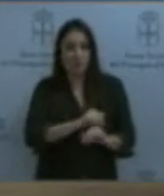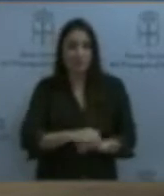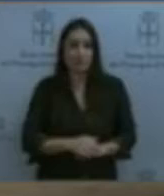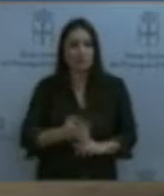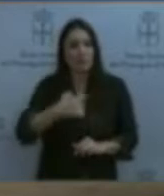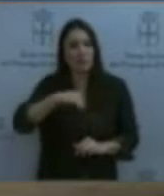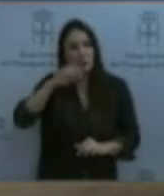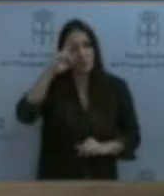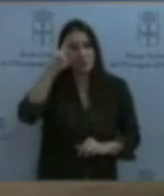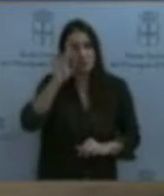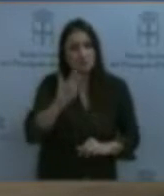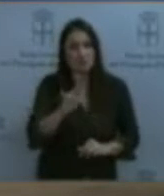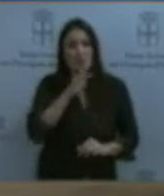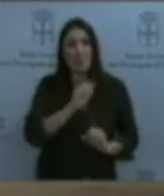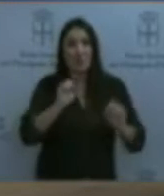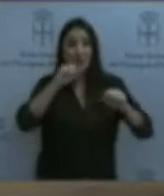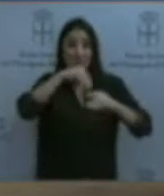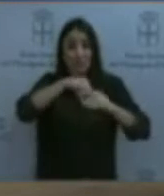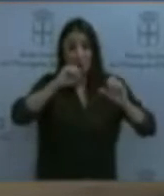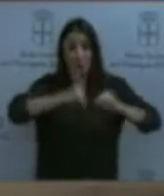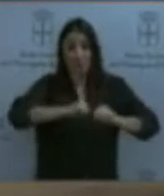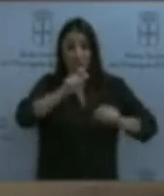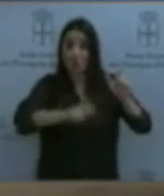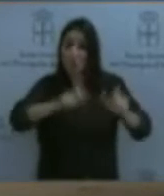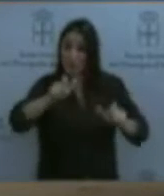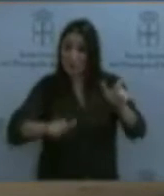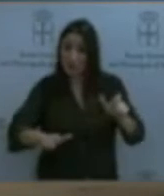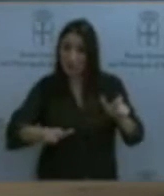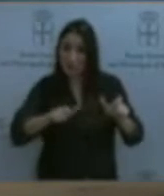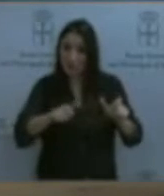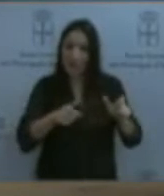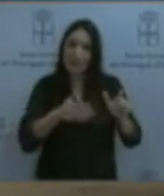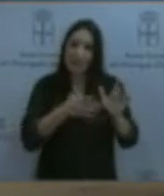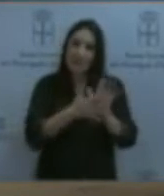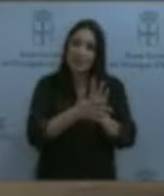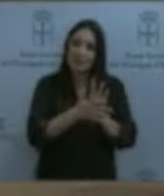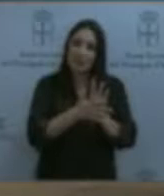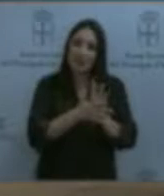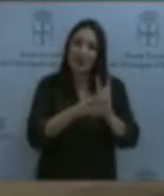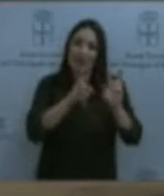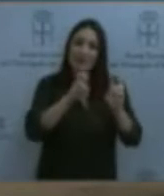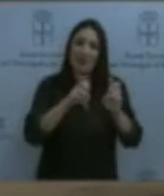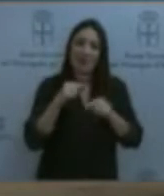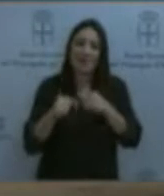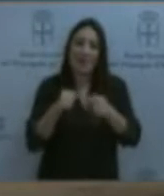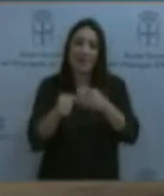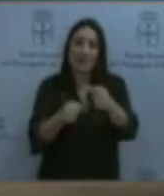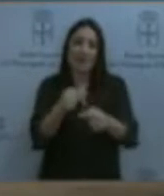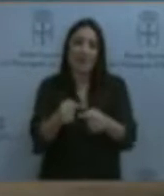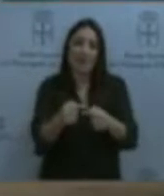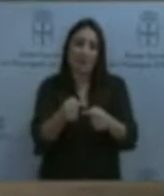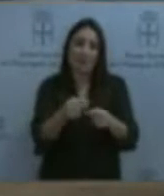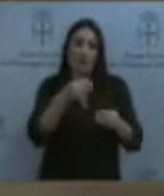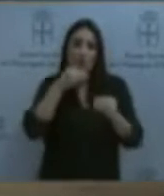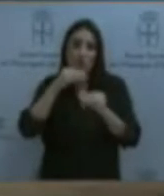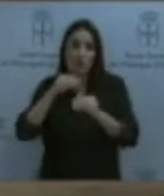preocupa porque en el Pacto Demográfico, donde abordan el desarrollo del relevo generacional,